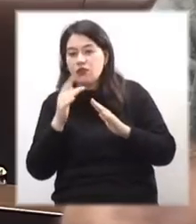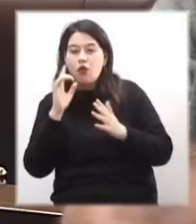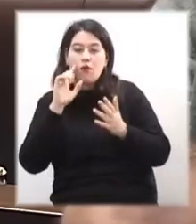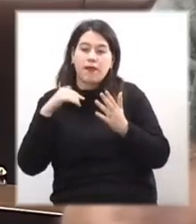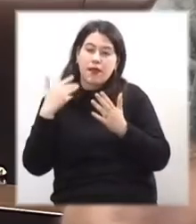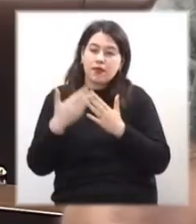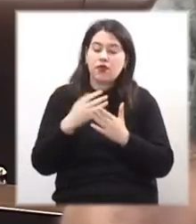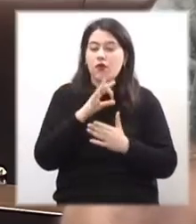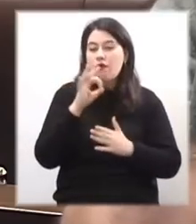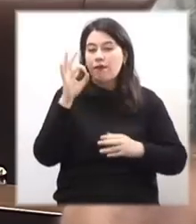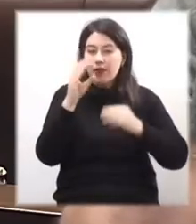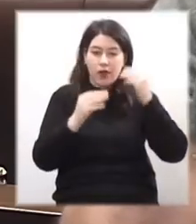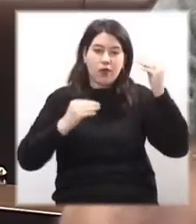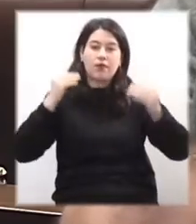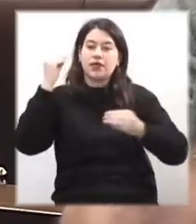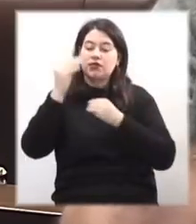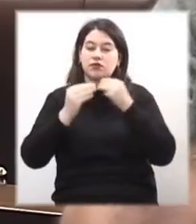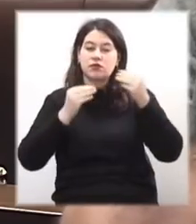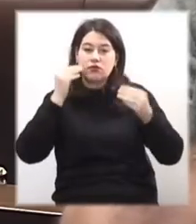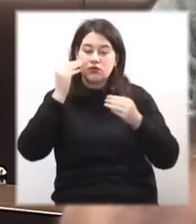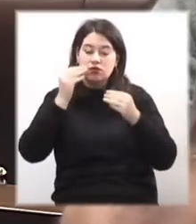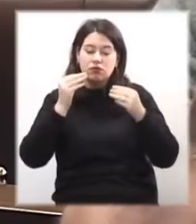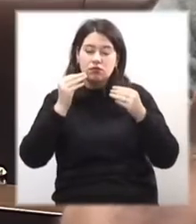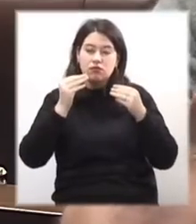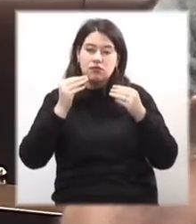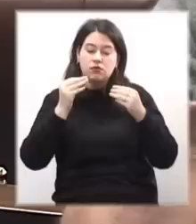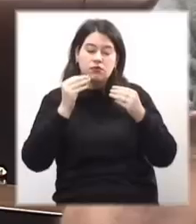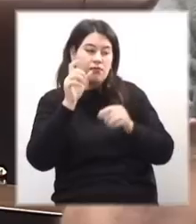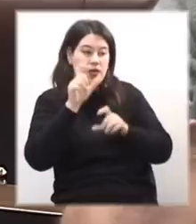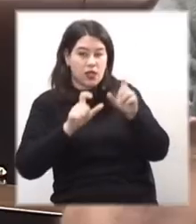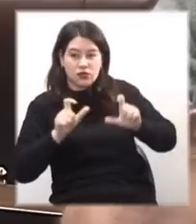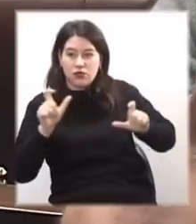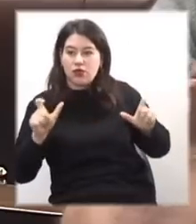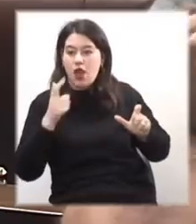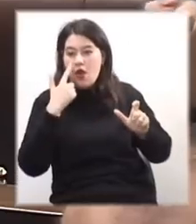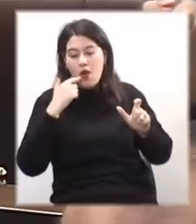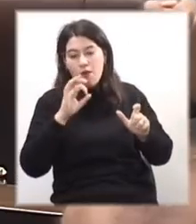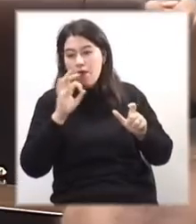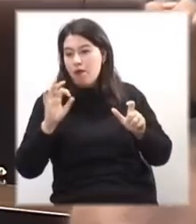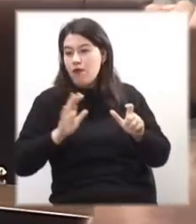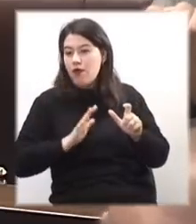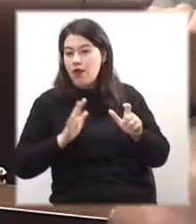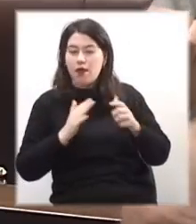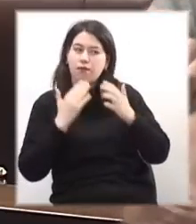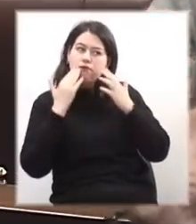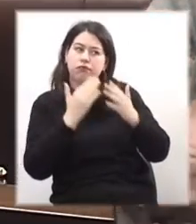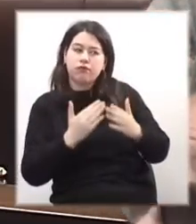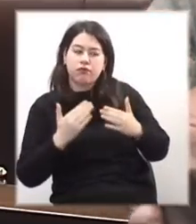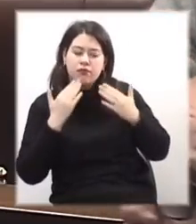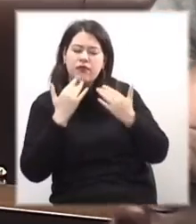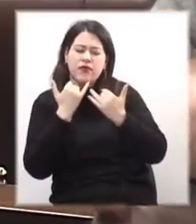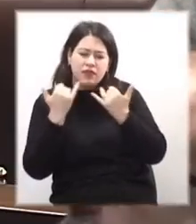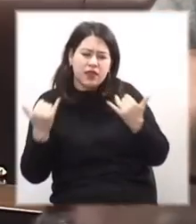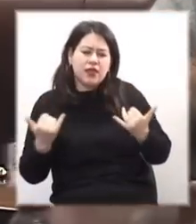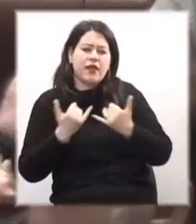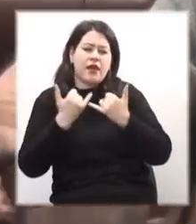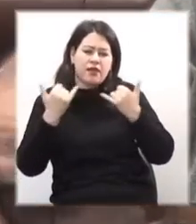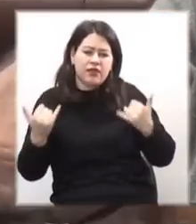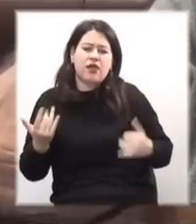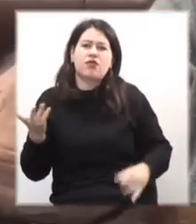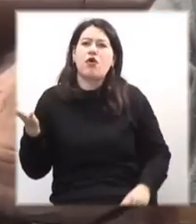planteos o las preocupaciones que le hace algún ciudadano o alguna ciudadana, y eso se sucede día tras día.